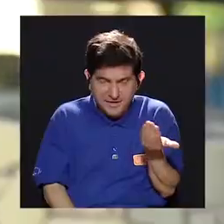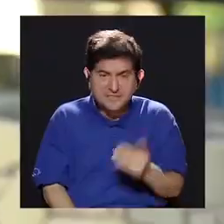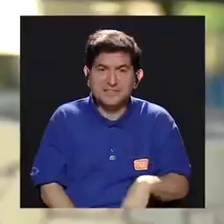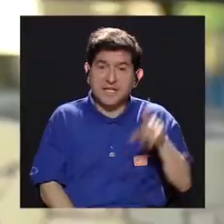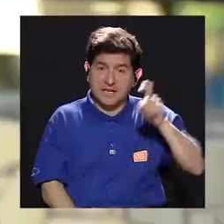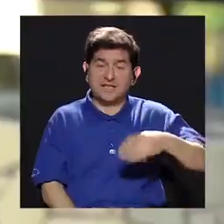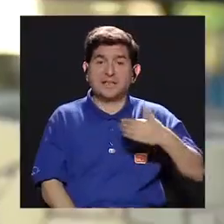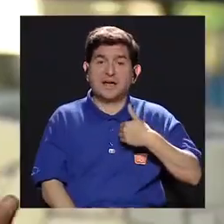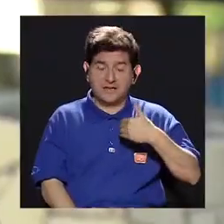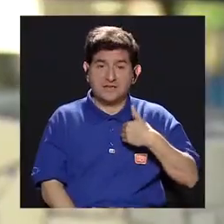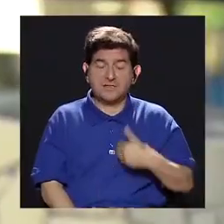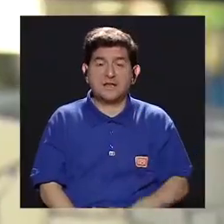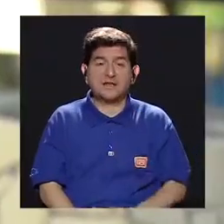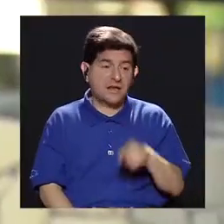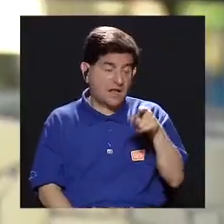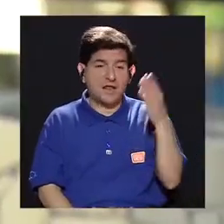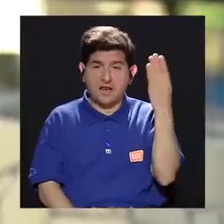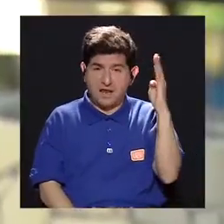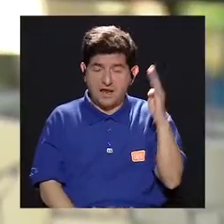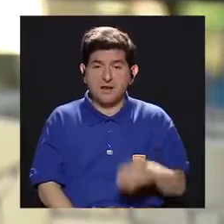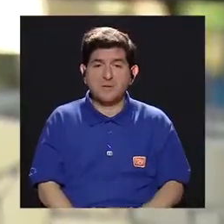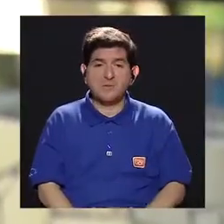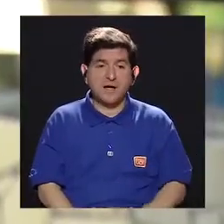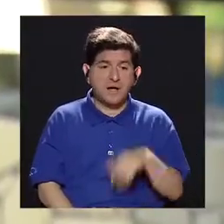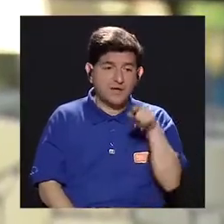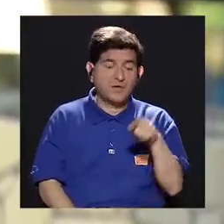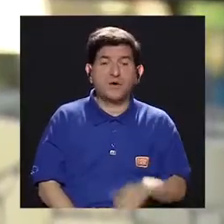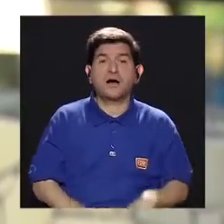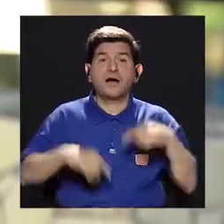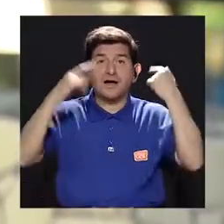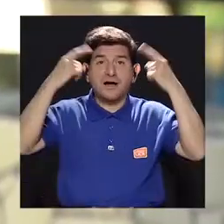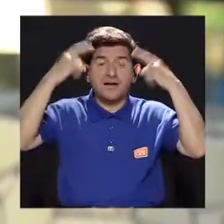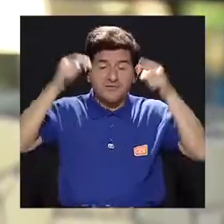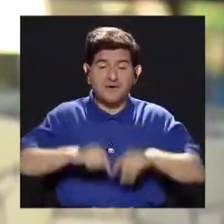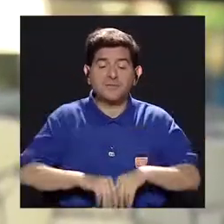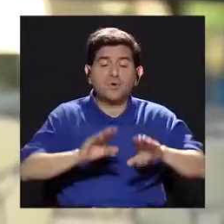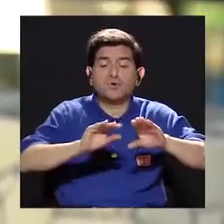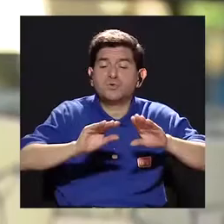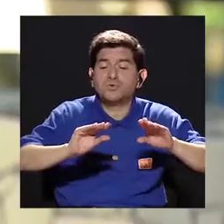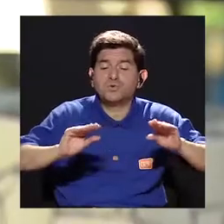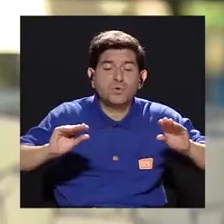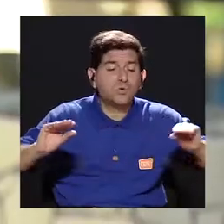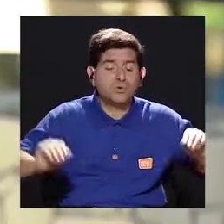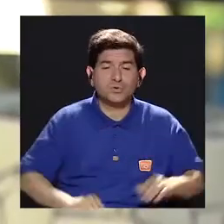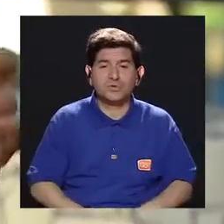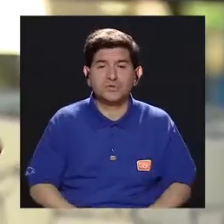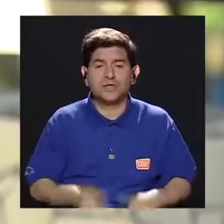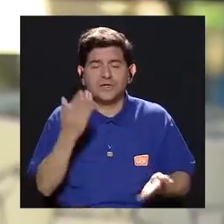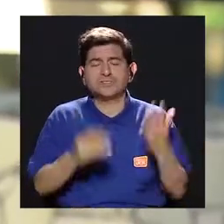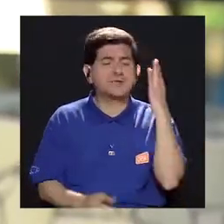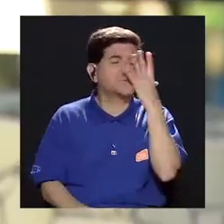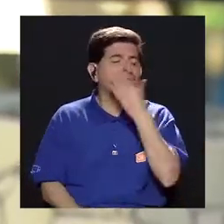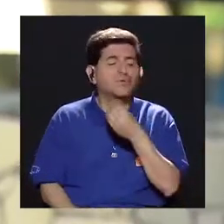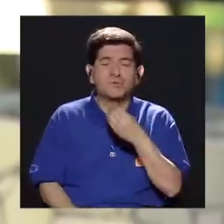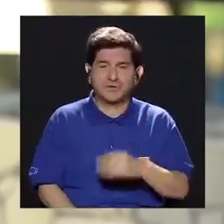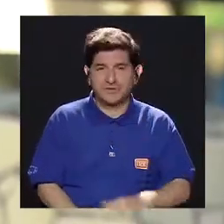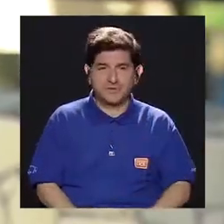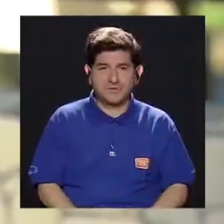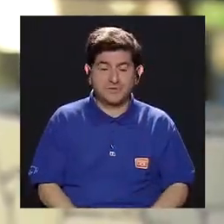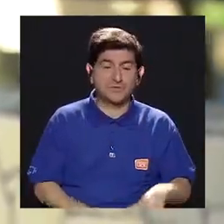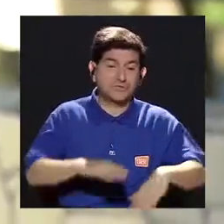frecuencia, deberían tener en el baño. Muchas veces ponen los famosos felpuditos y lindos y de tiendas muy